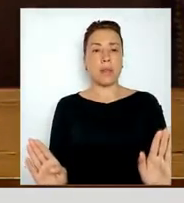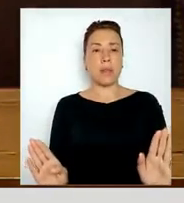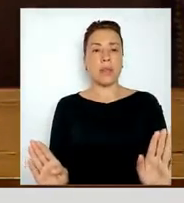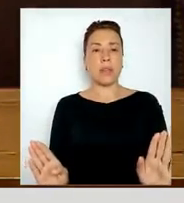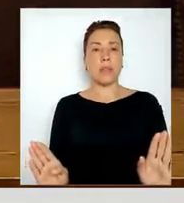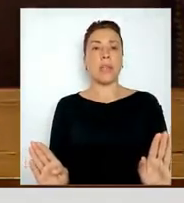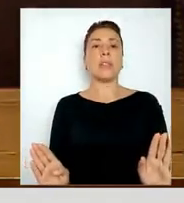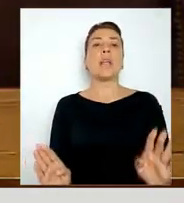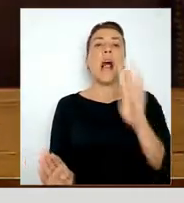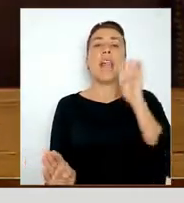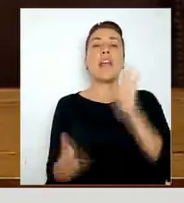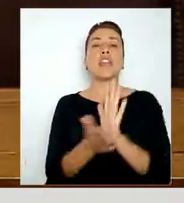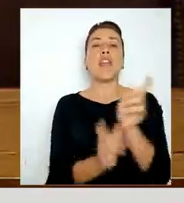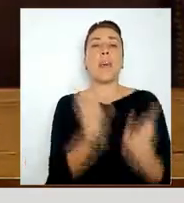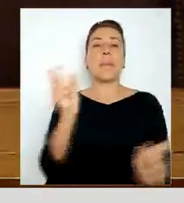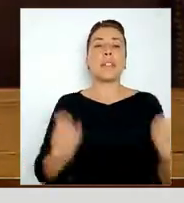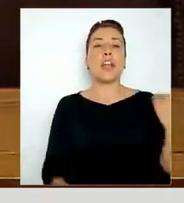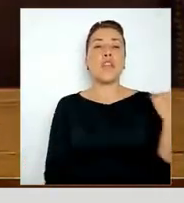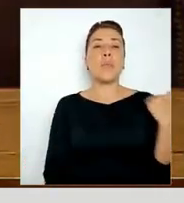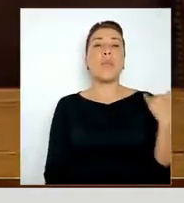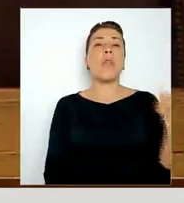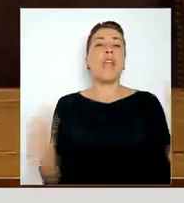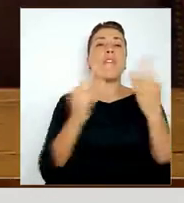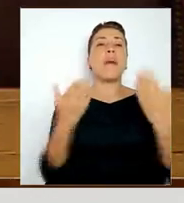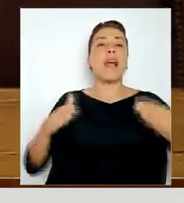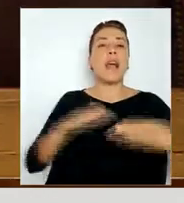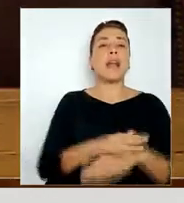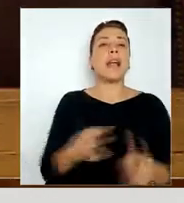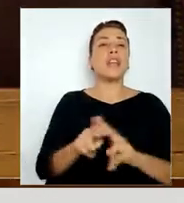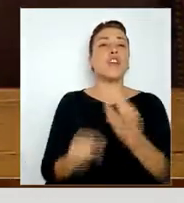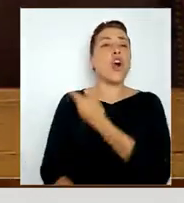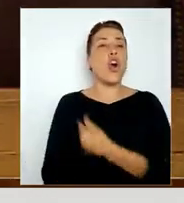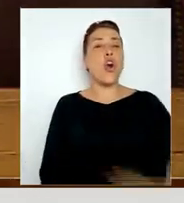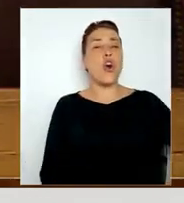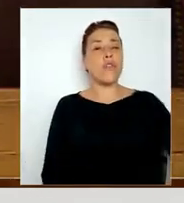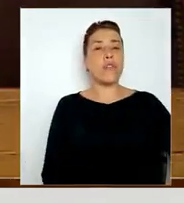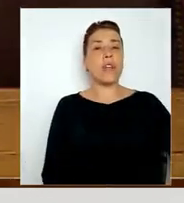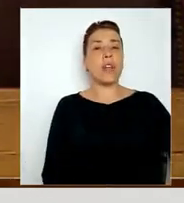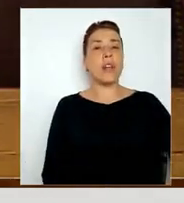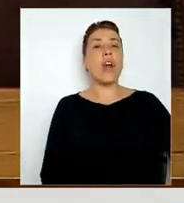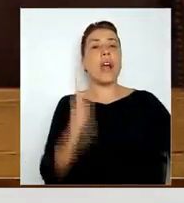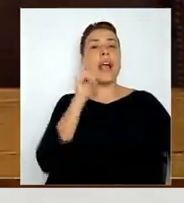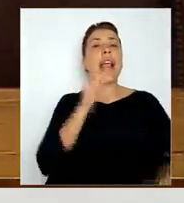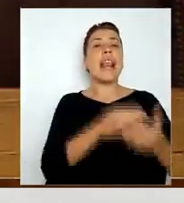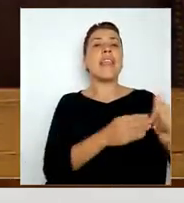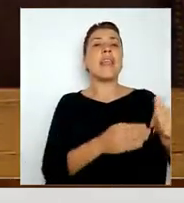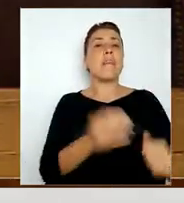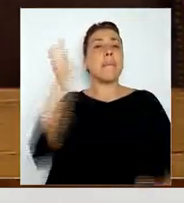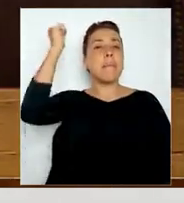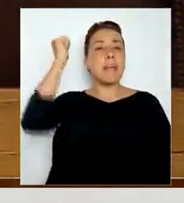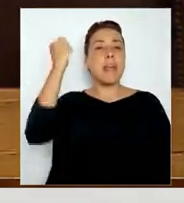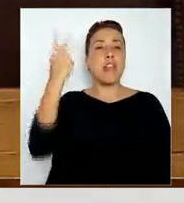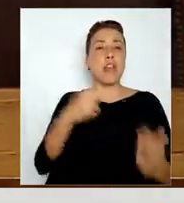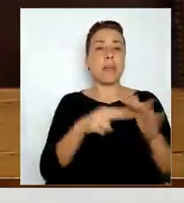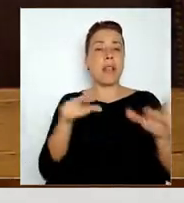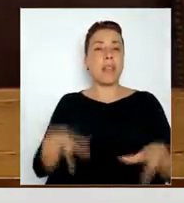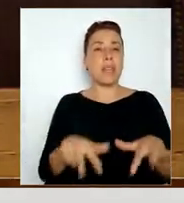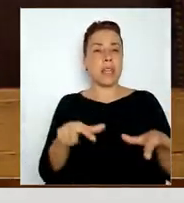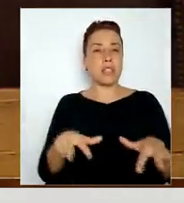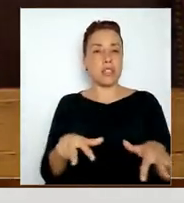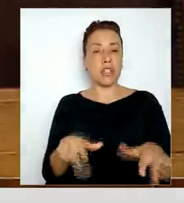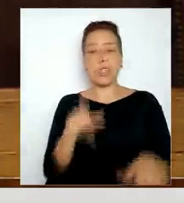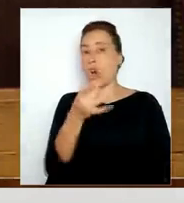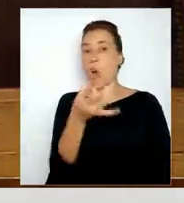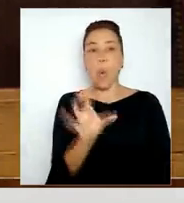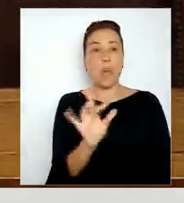independientes de su forma de ingreso se produjo en el gobierno encabezado por Sebastián Piñera el año 2018 el único en